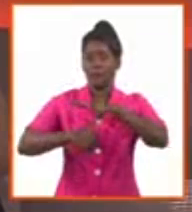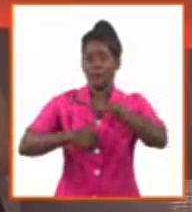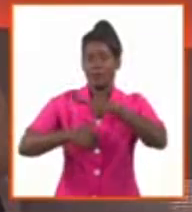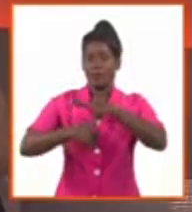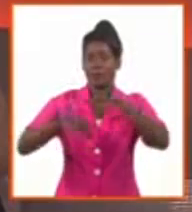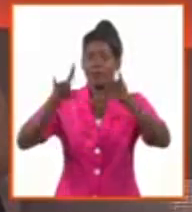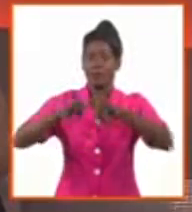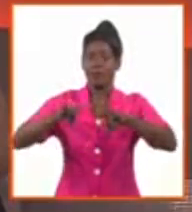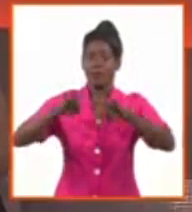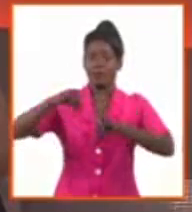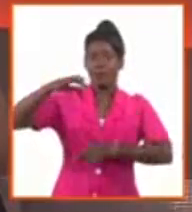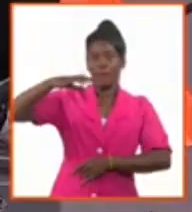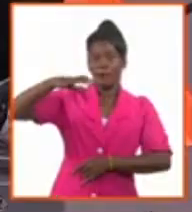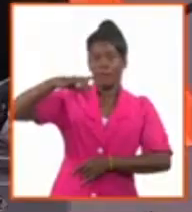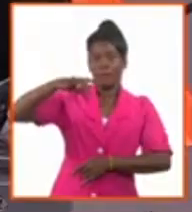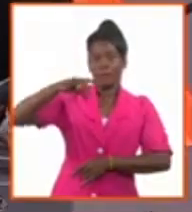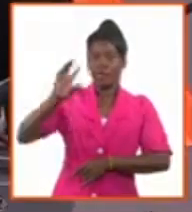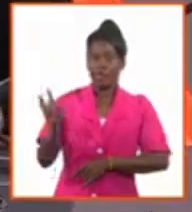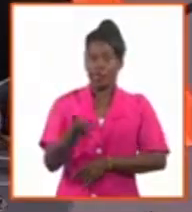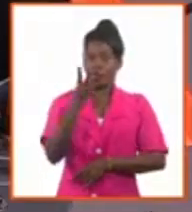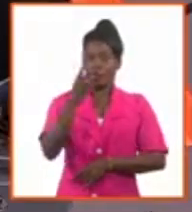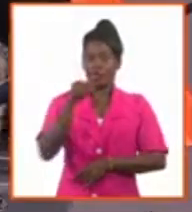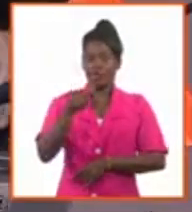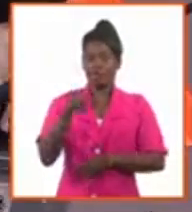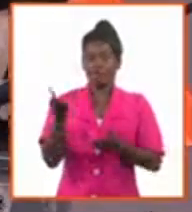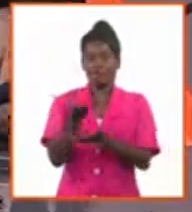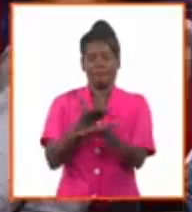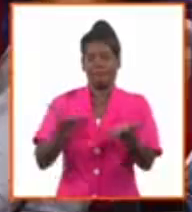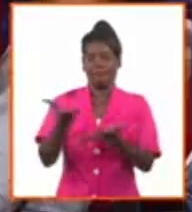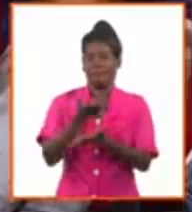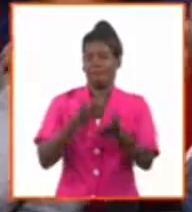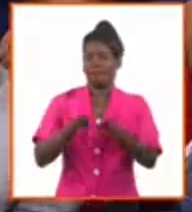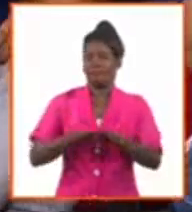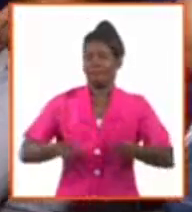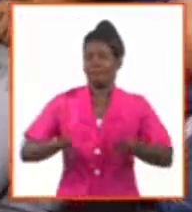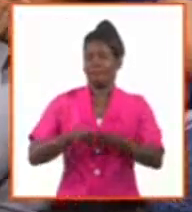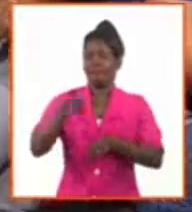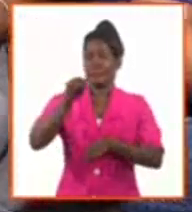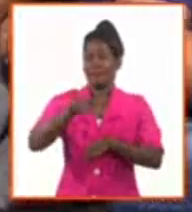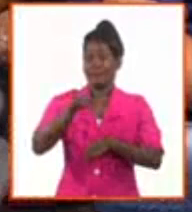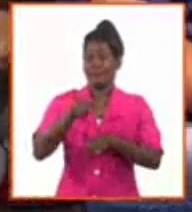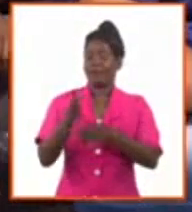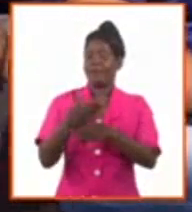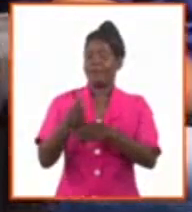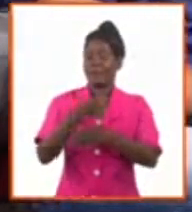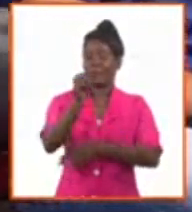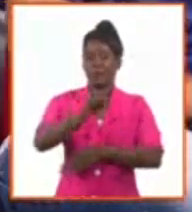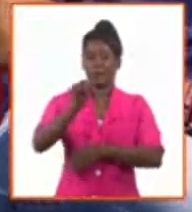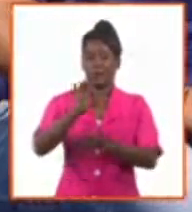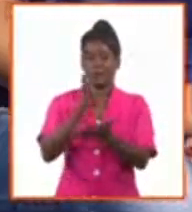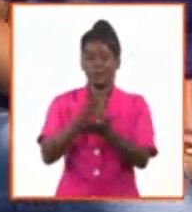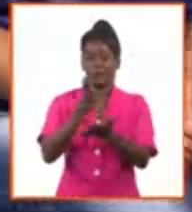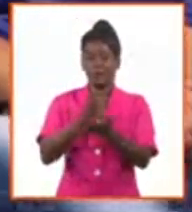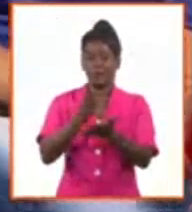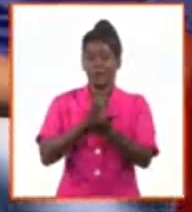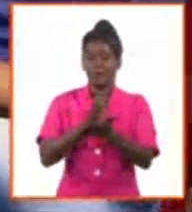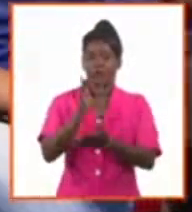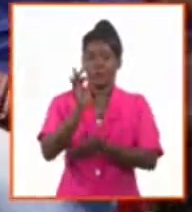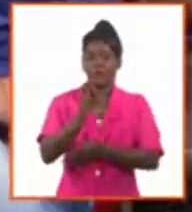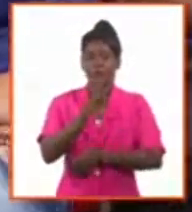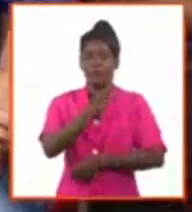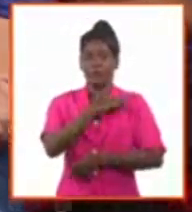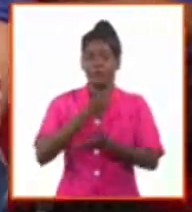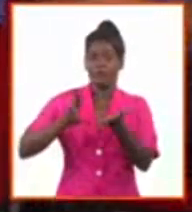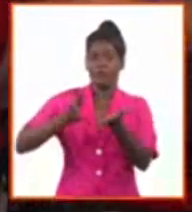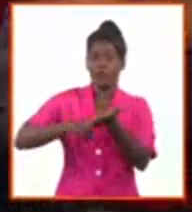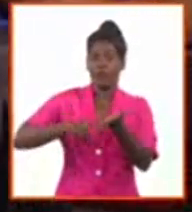Con ellos estaremos compartiendo nuestro programa. Nos están acompañando acá en el estudio dirigentes de la FEU, miembros de su